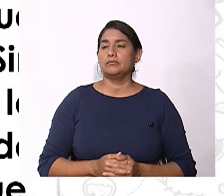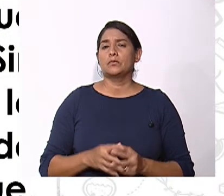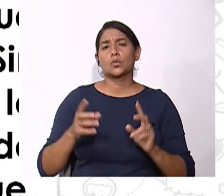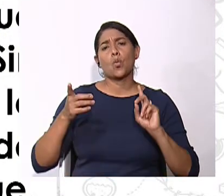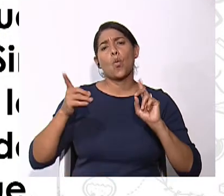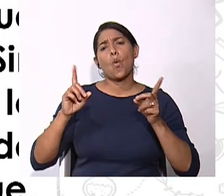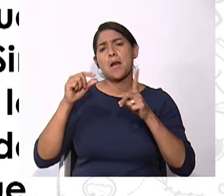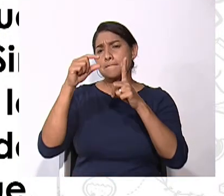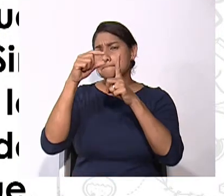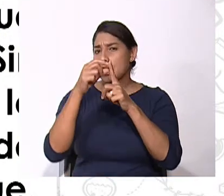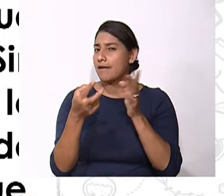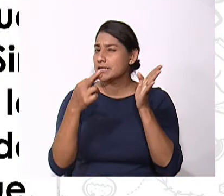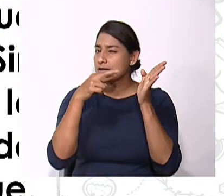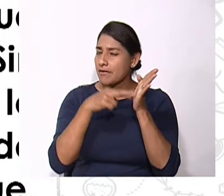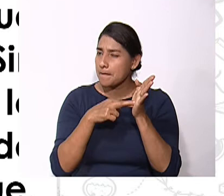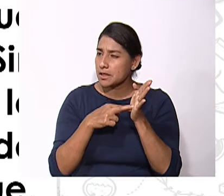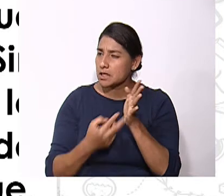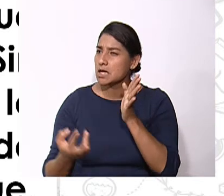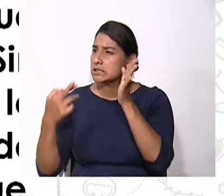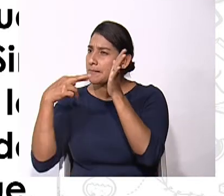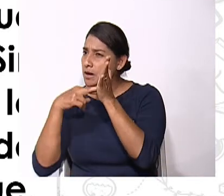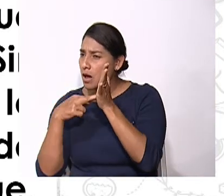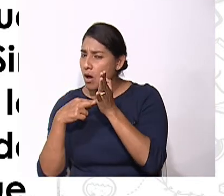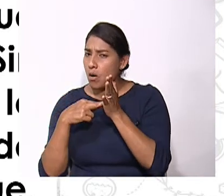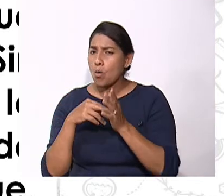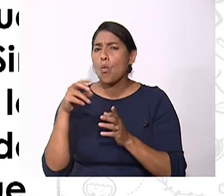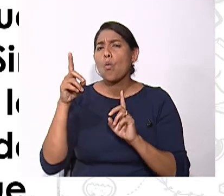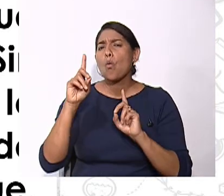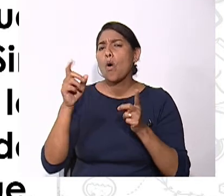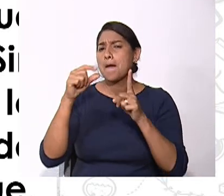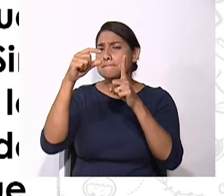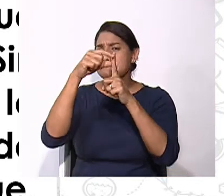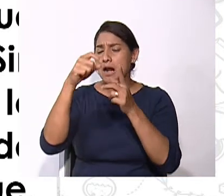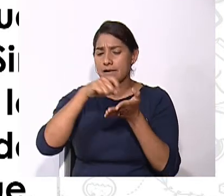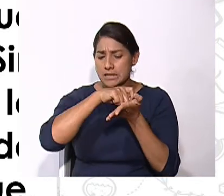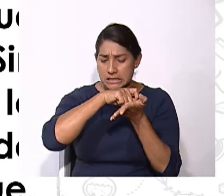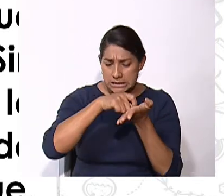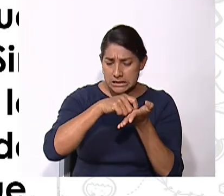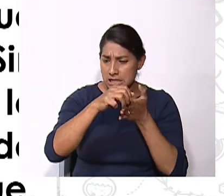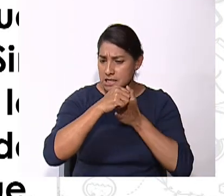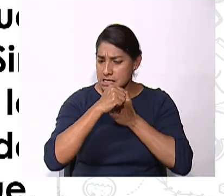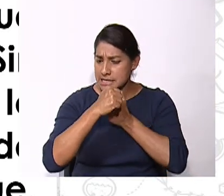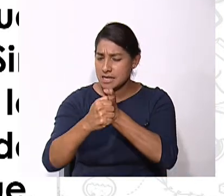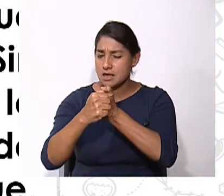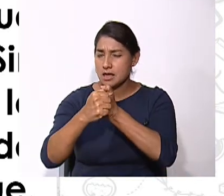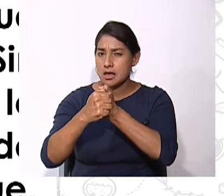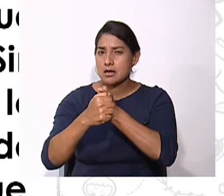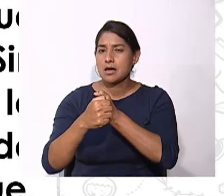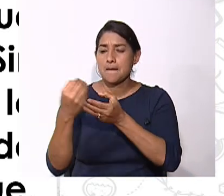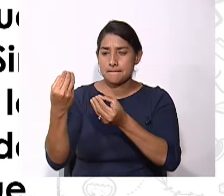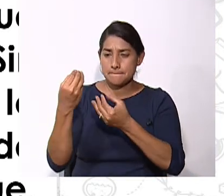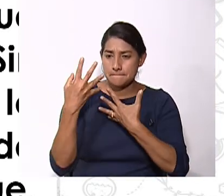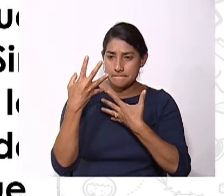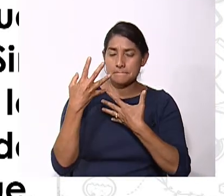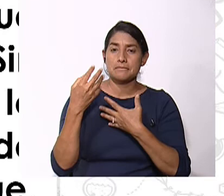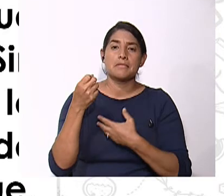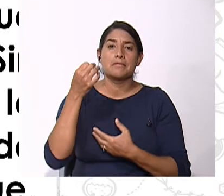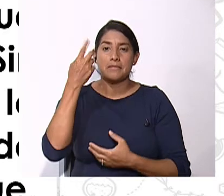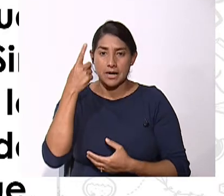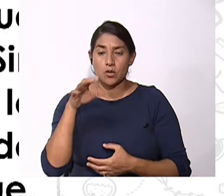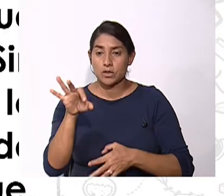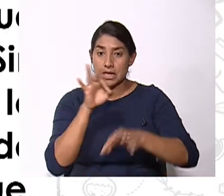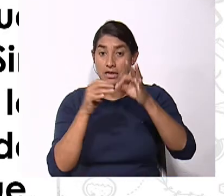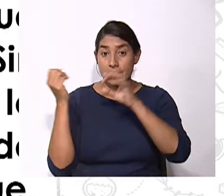¿Cuáles palabras se nos repetían? ¿Cuáles eran las palabras que nos iban indicando, nos iban dando una pauta para encontrar la